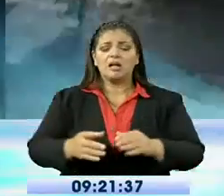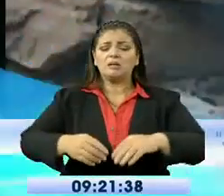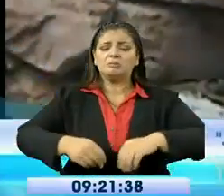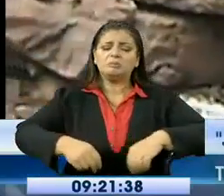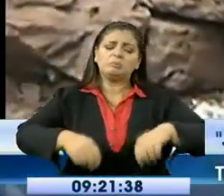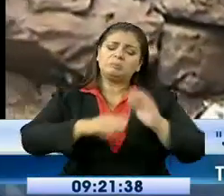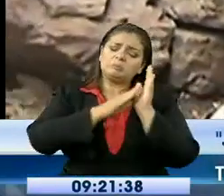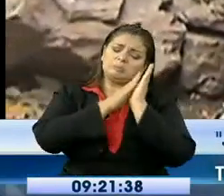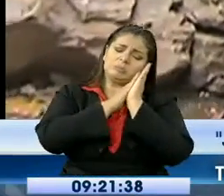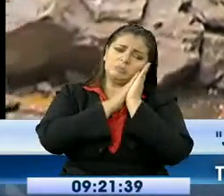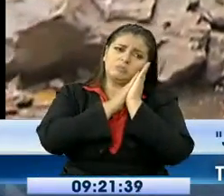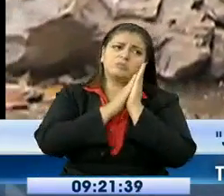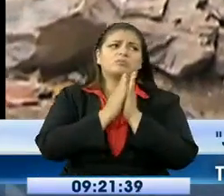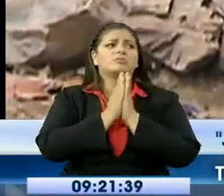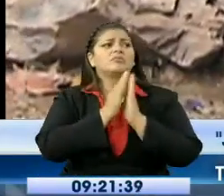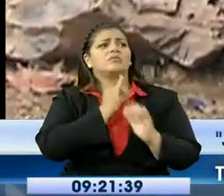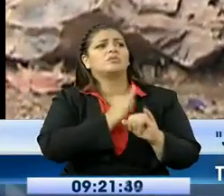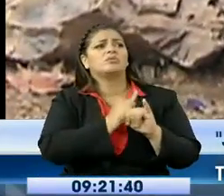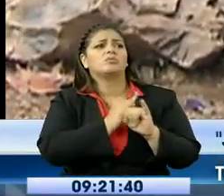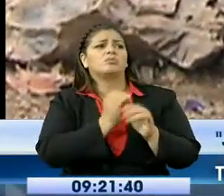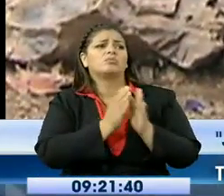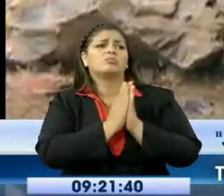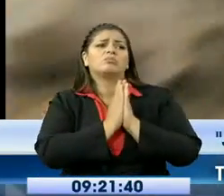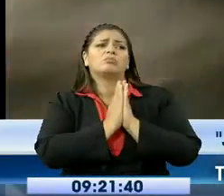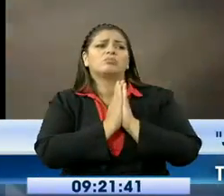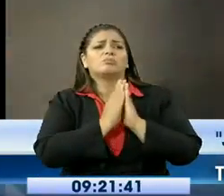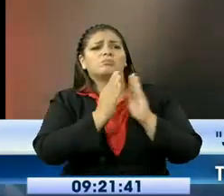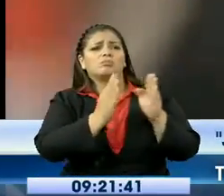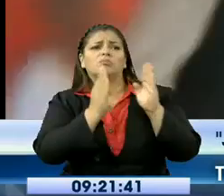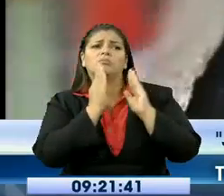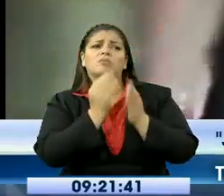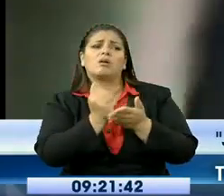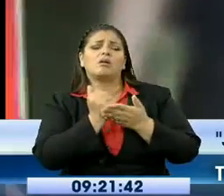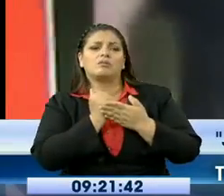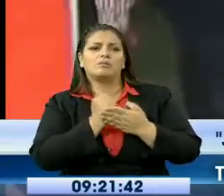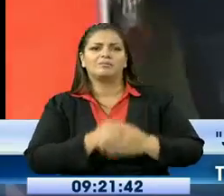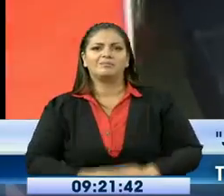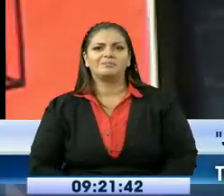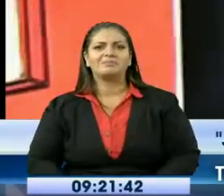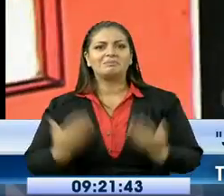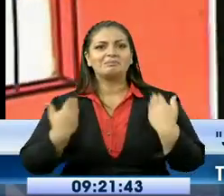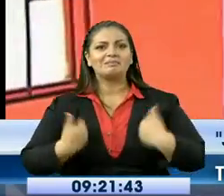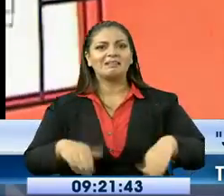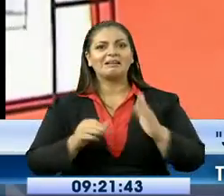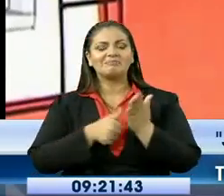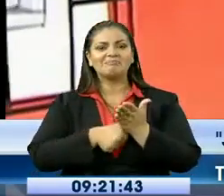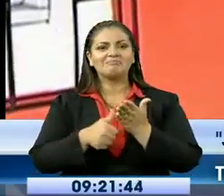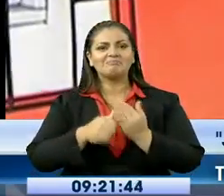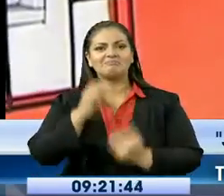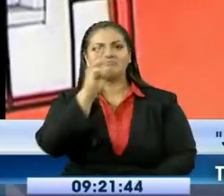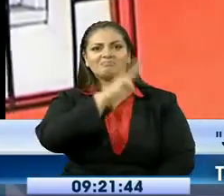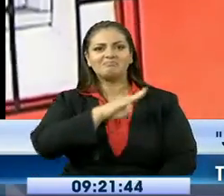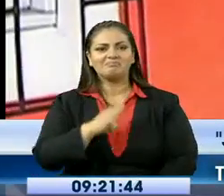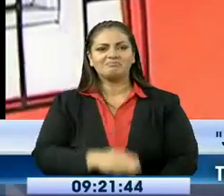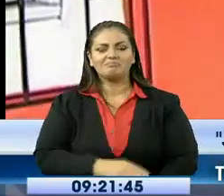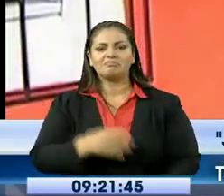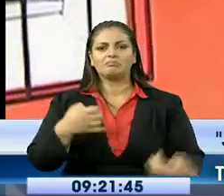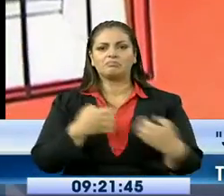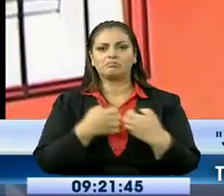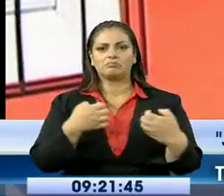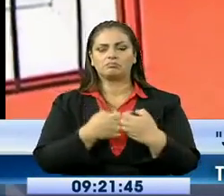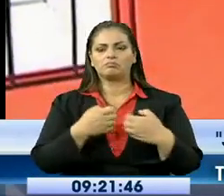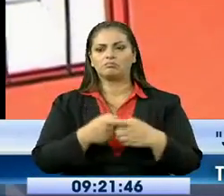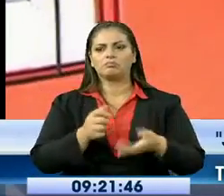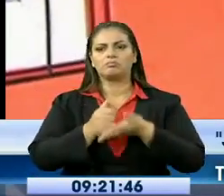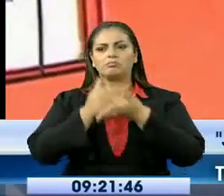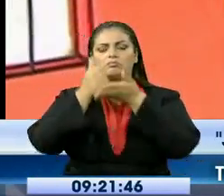institución que vea por mí, por favor, ayúdeme. Su clamor tuvo respuesta. El equipo de atención integral en salud EAIS del